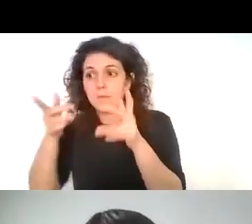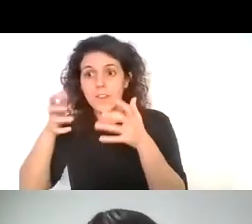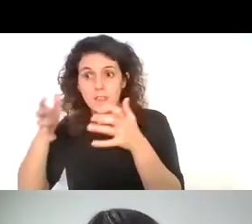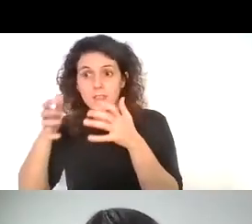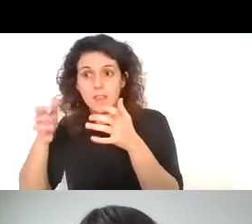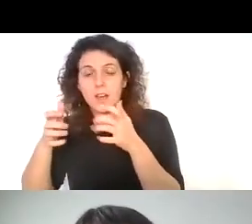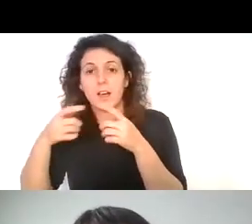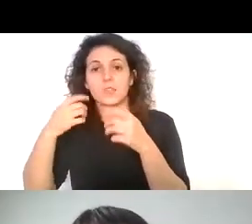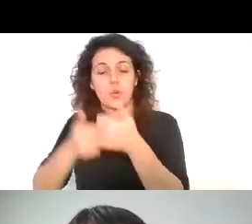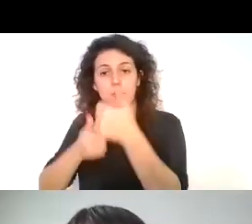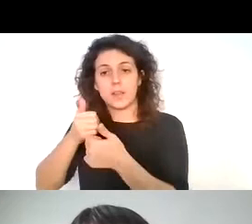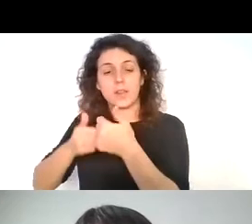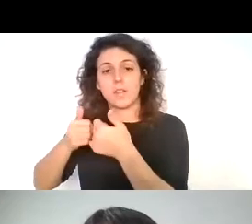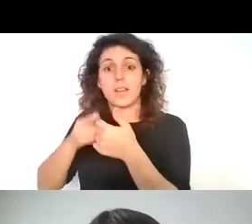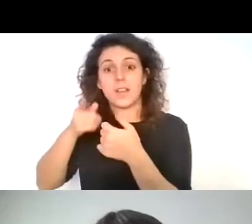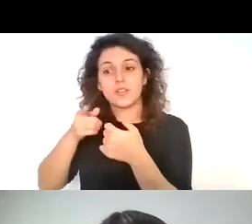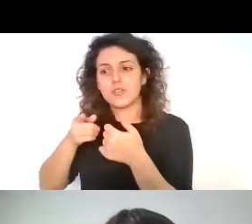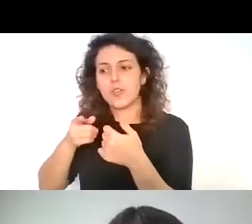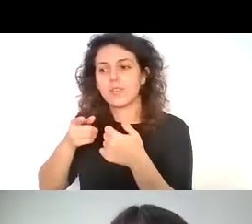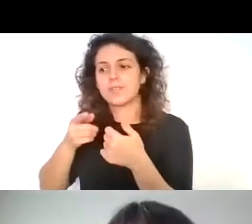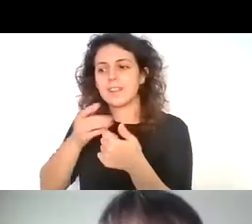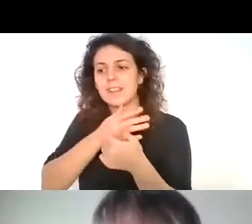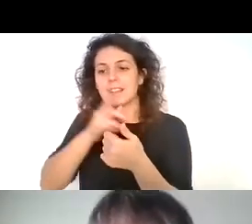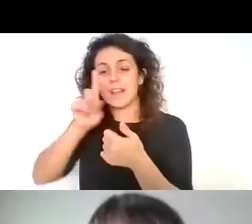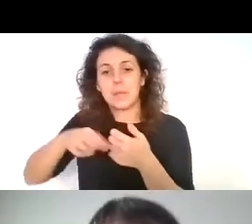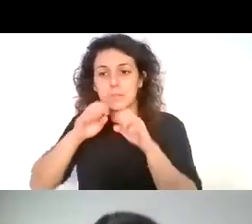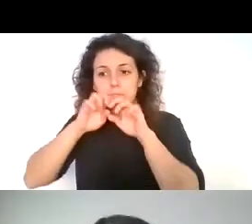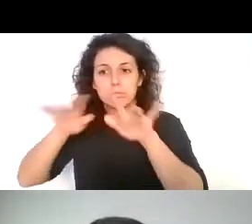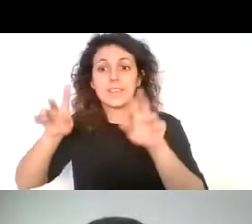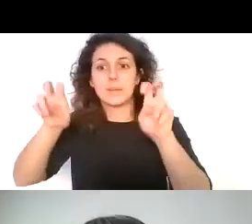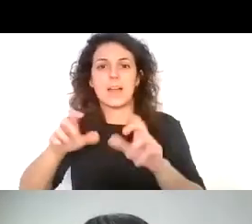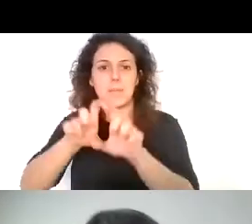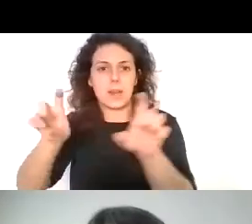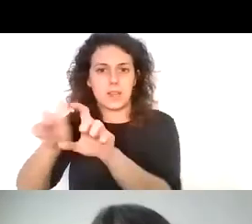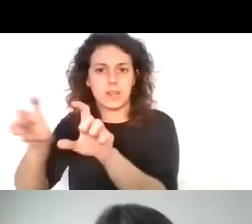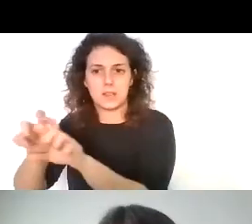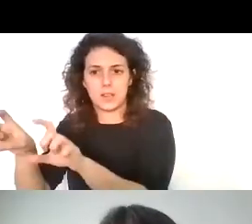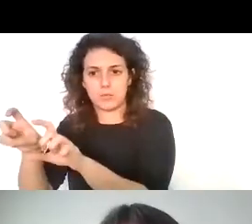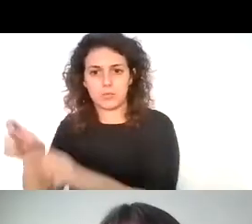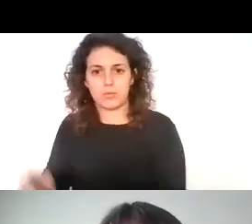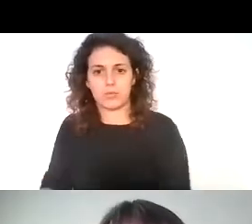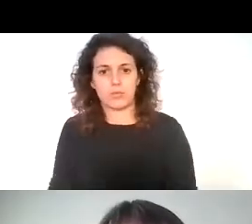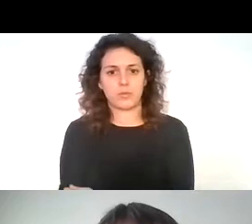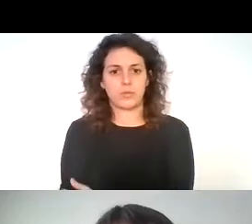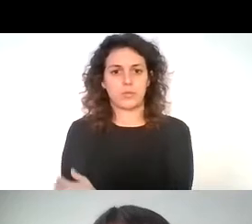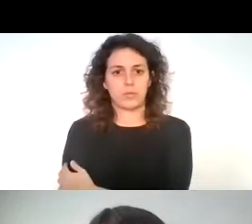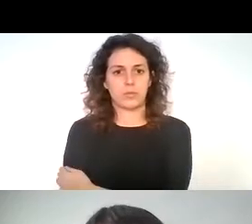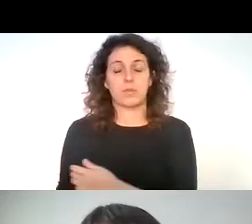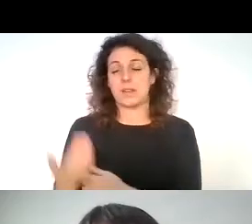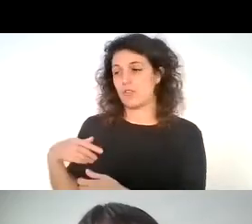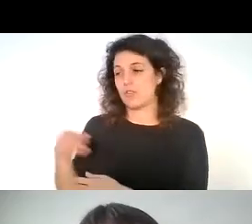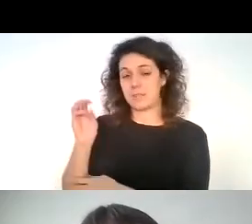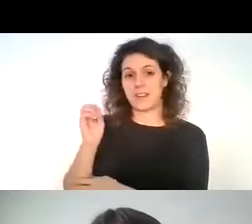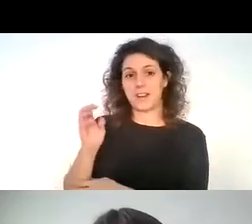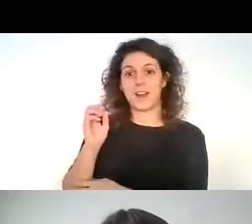y de ese modo también se está transmitiendo a nuestro empresariado y también me consta en los otros seminarios que se ha hecho